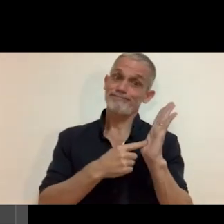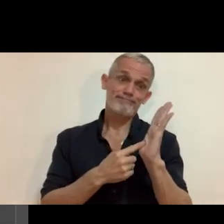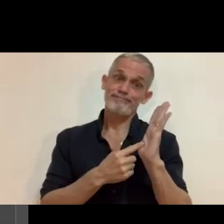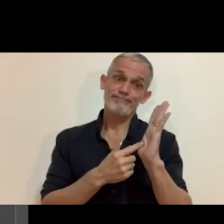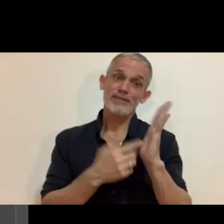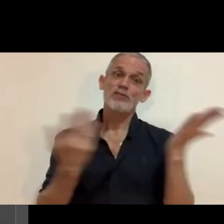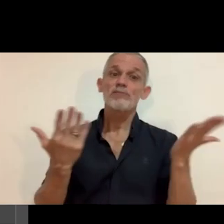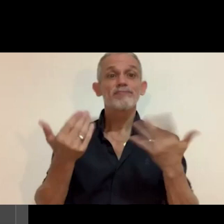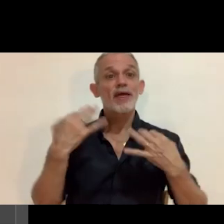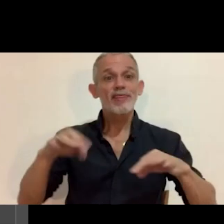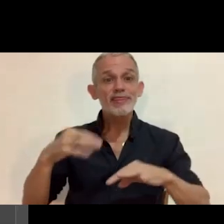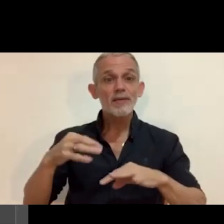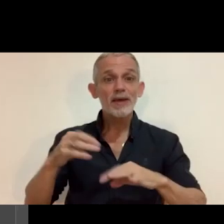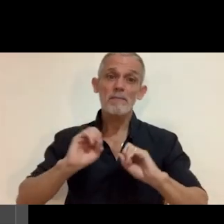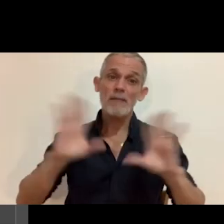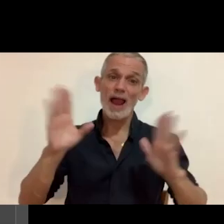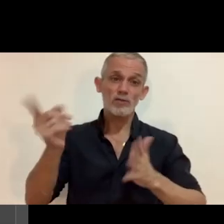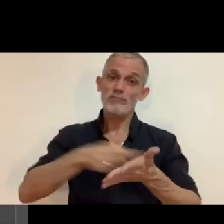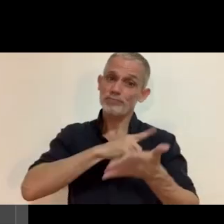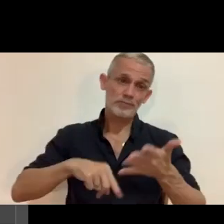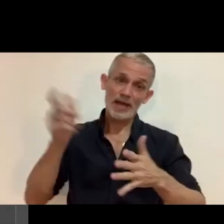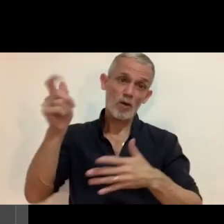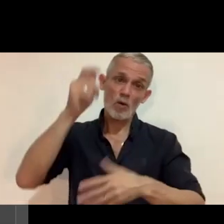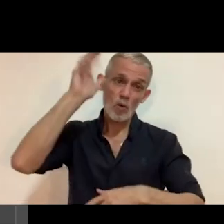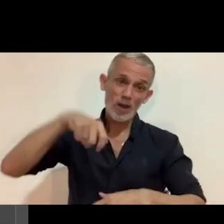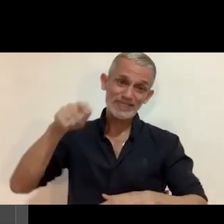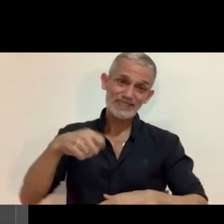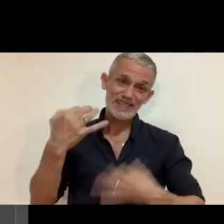fue soslayado por el tribunal.